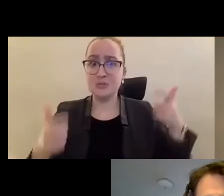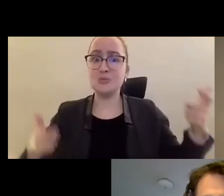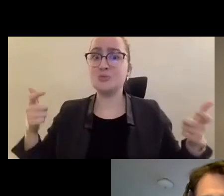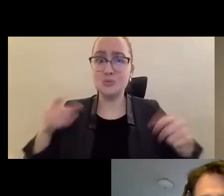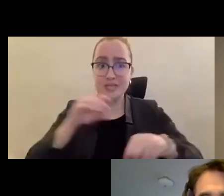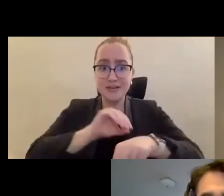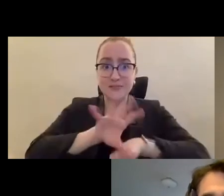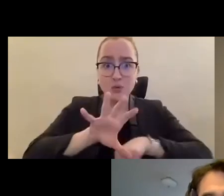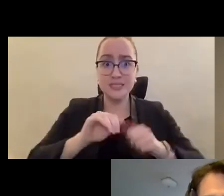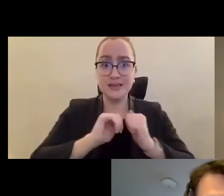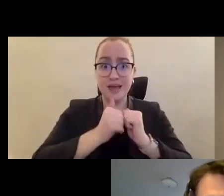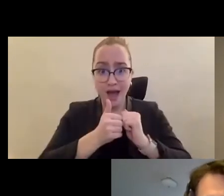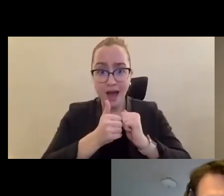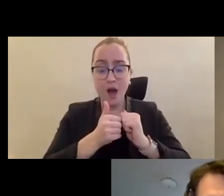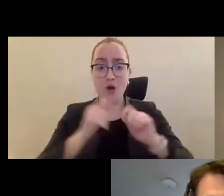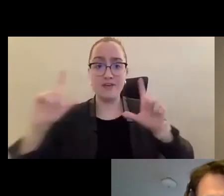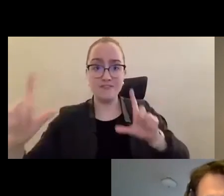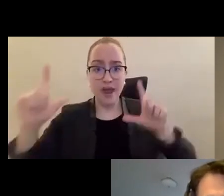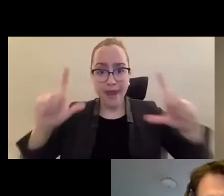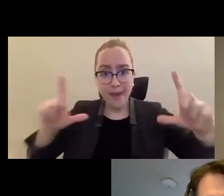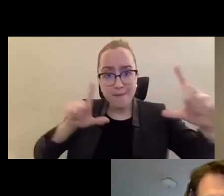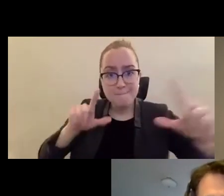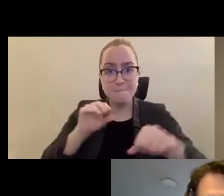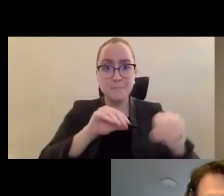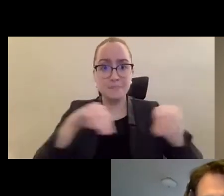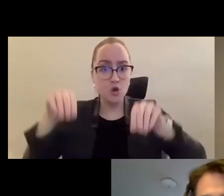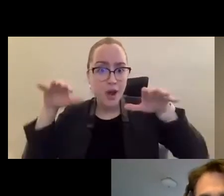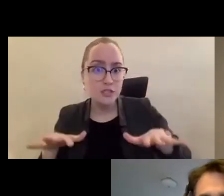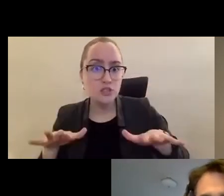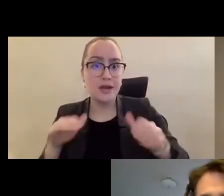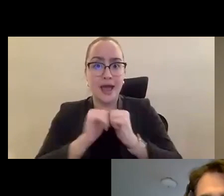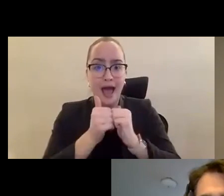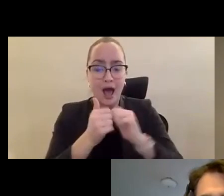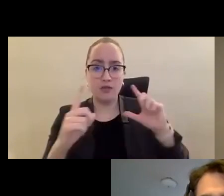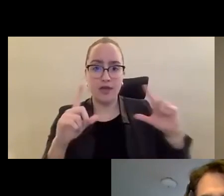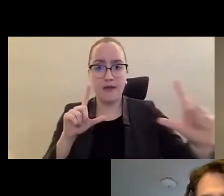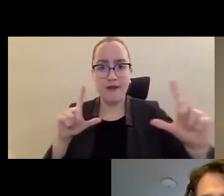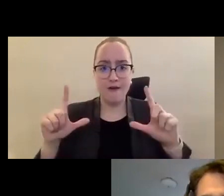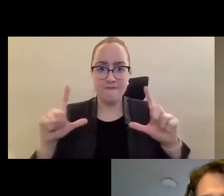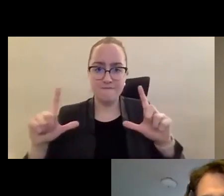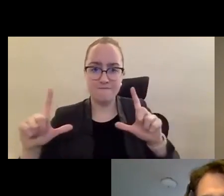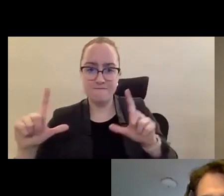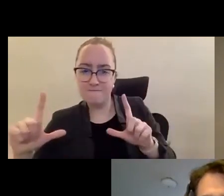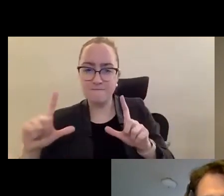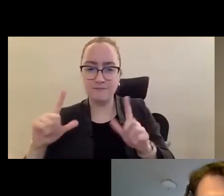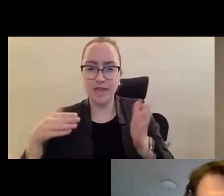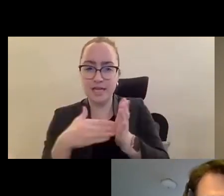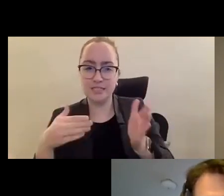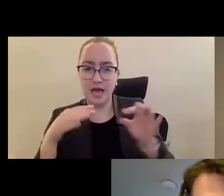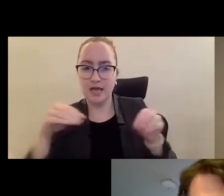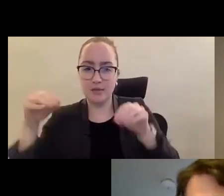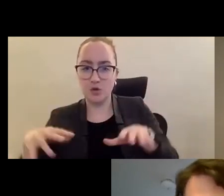esta persona por mucho tiempo, yo estoy de acuerdo que esta persona influye mucho y él